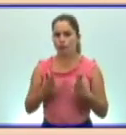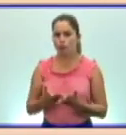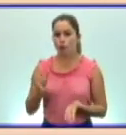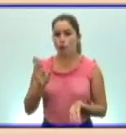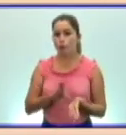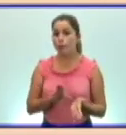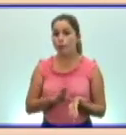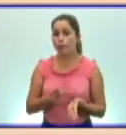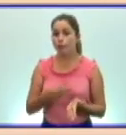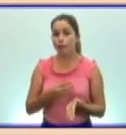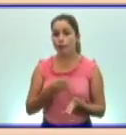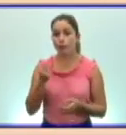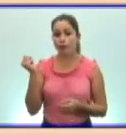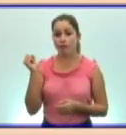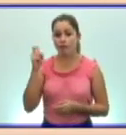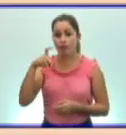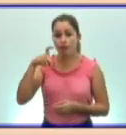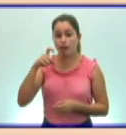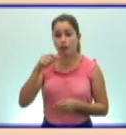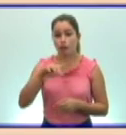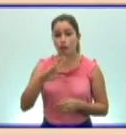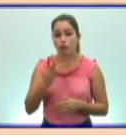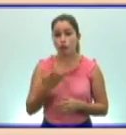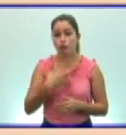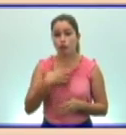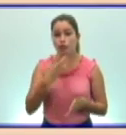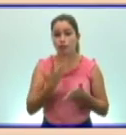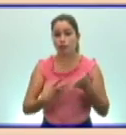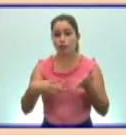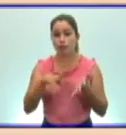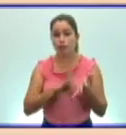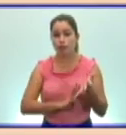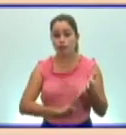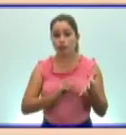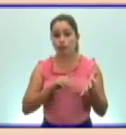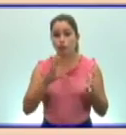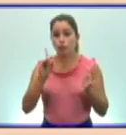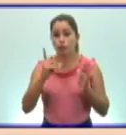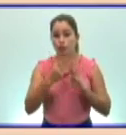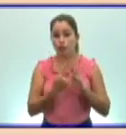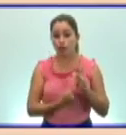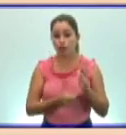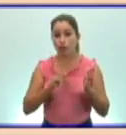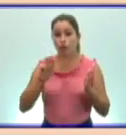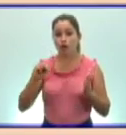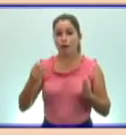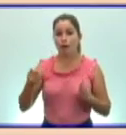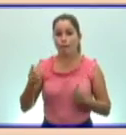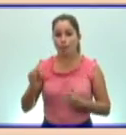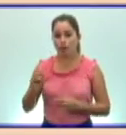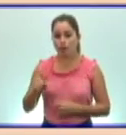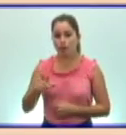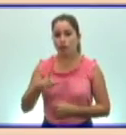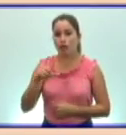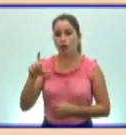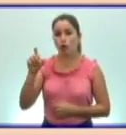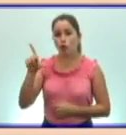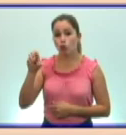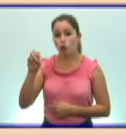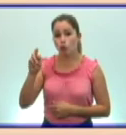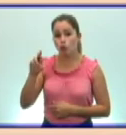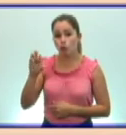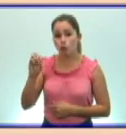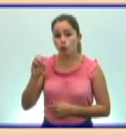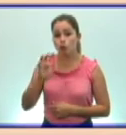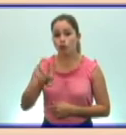ustedes tienen tablas que nos ofrecen estos datos de masas molares, en este caso el cloruro de sodio, que es 58,5 gramos